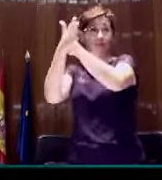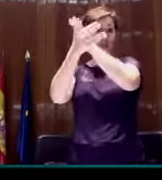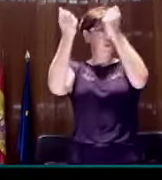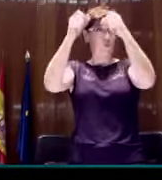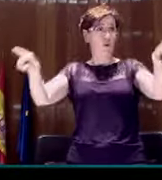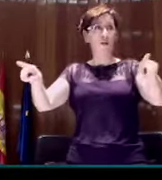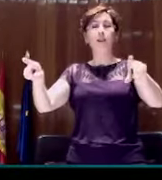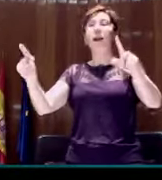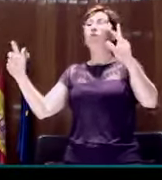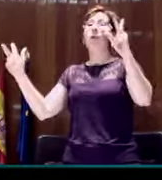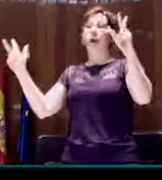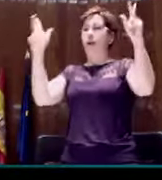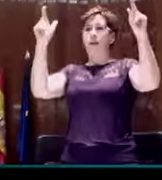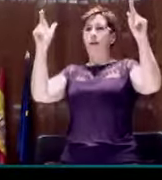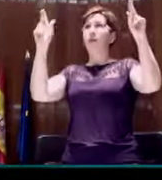ya